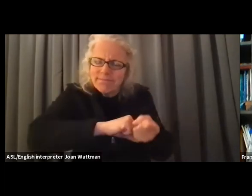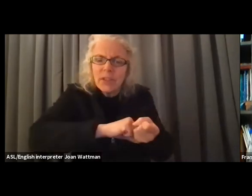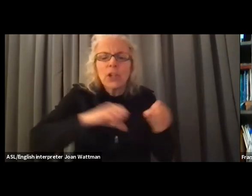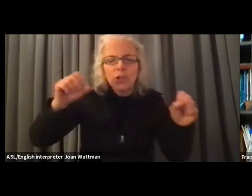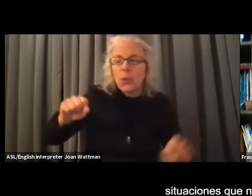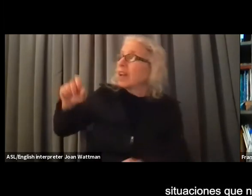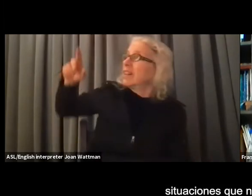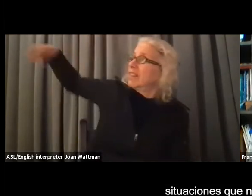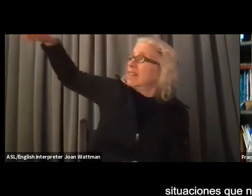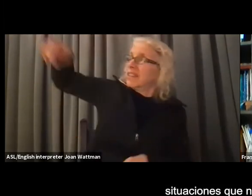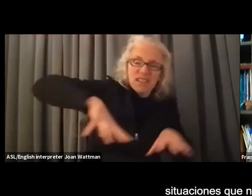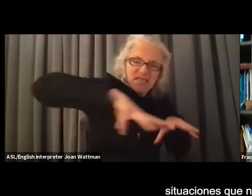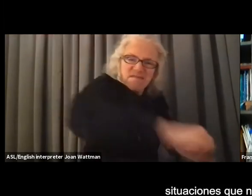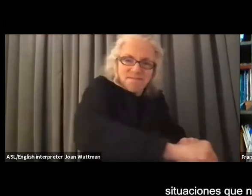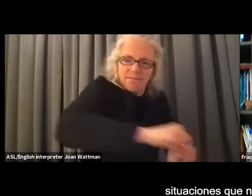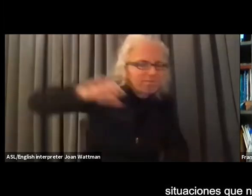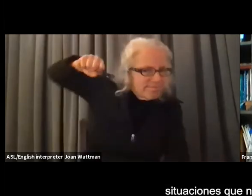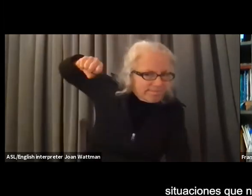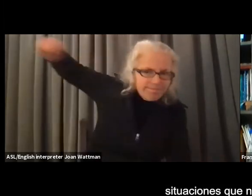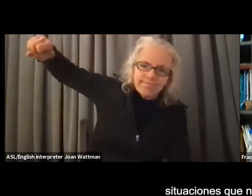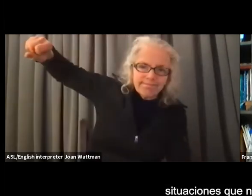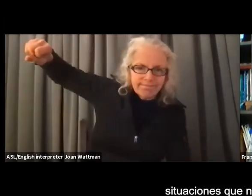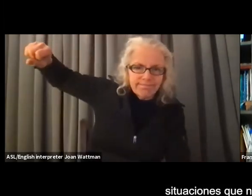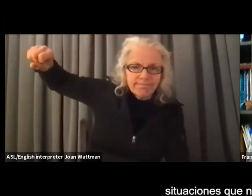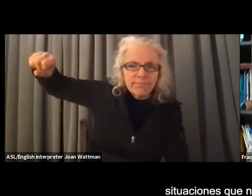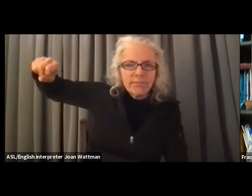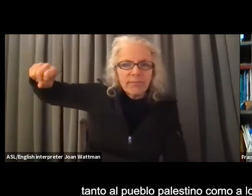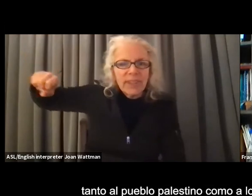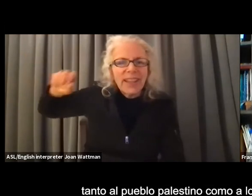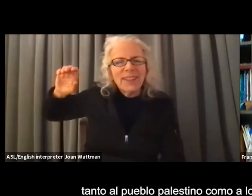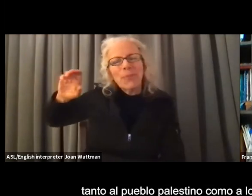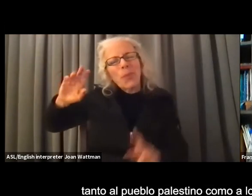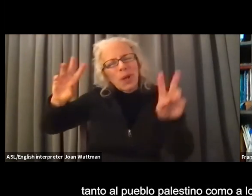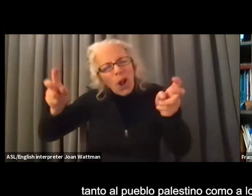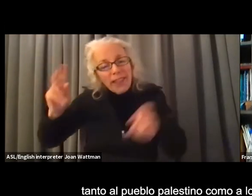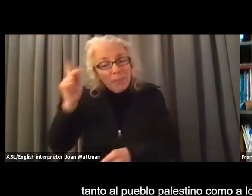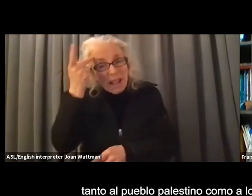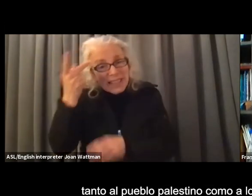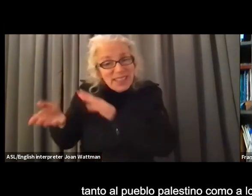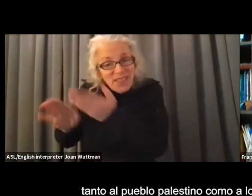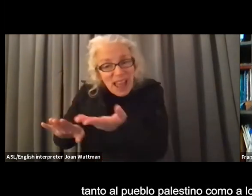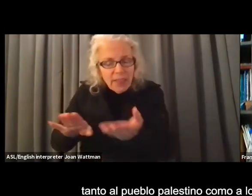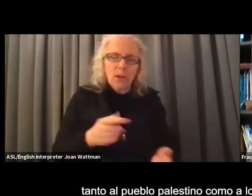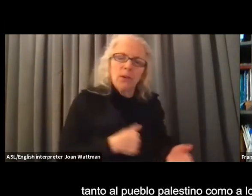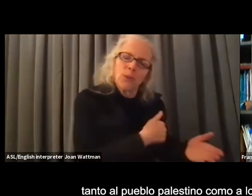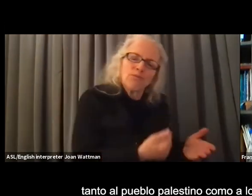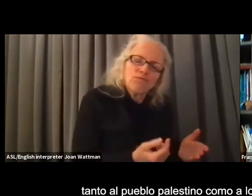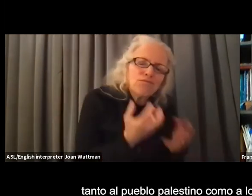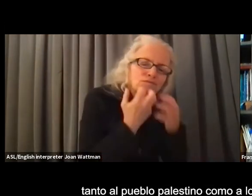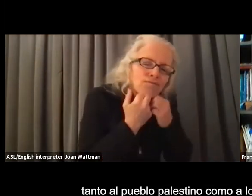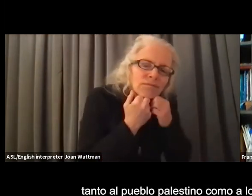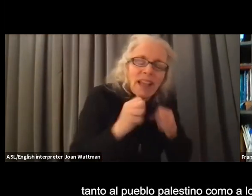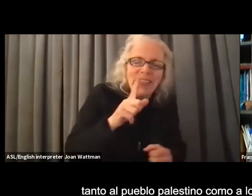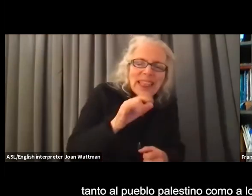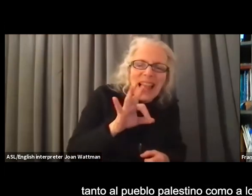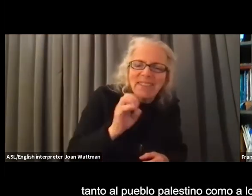hay situaciones que nos conectan, y es que tanto el pueblo palestino como los pueblos